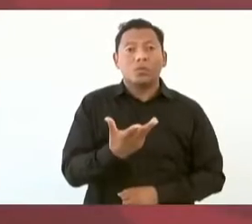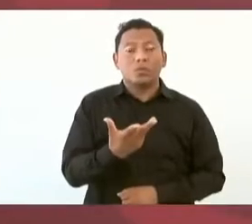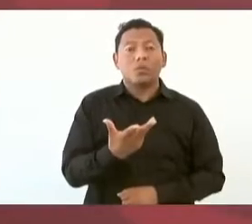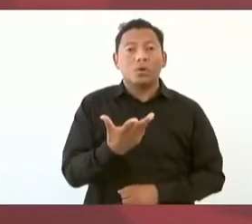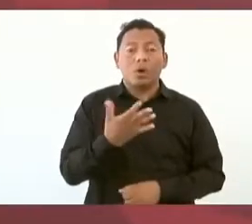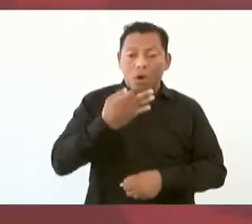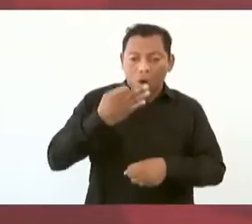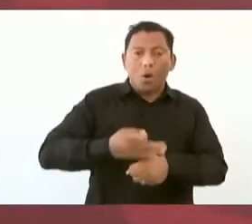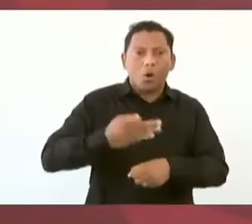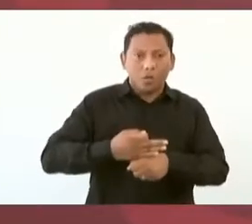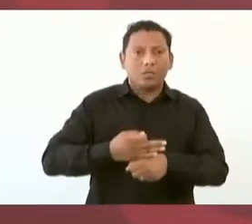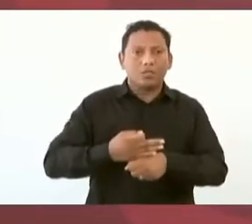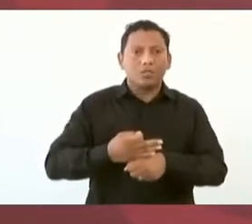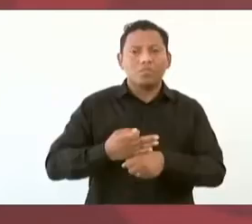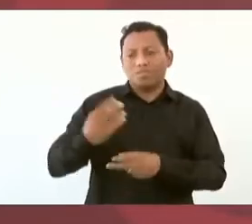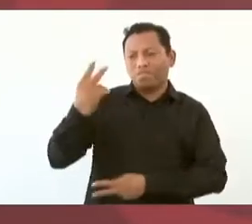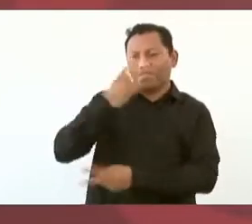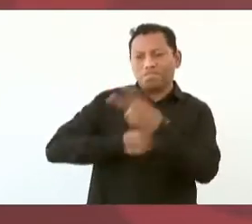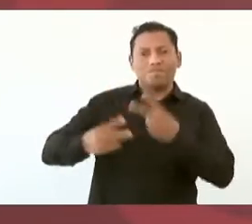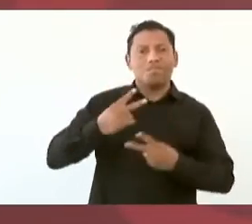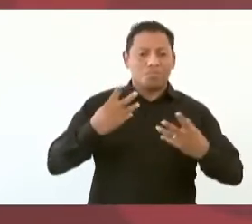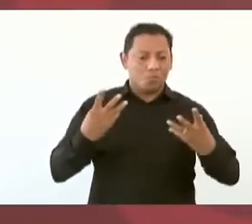estamos con ustedes.